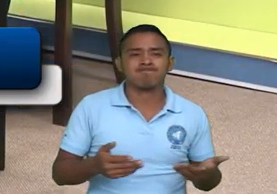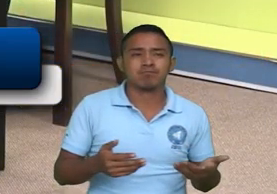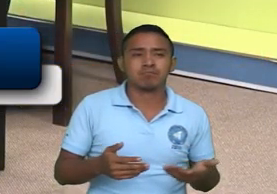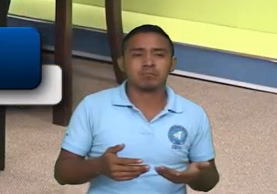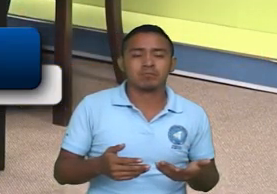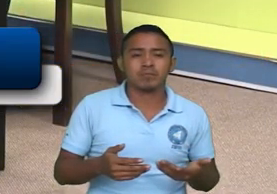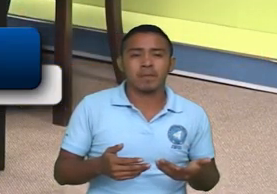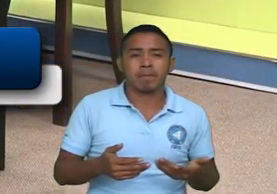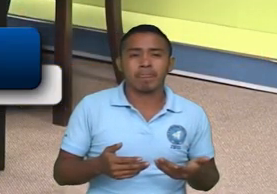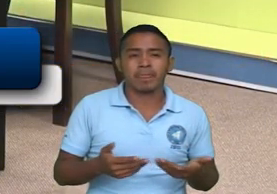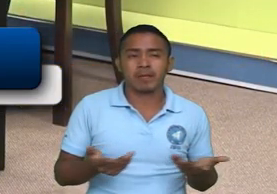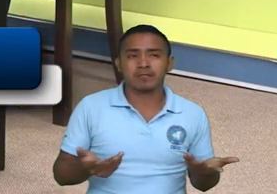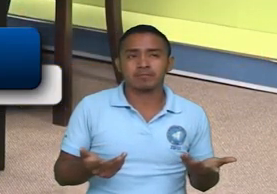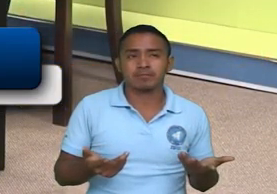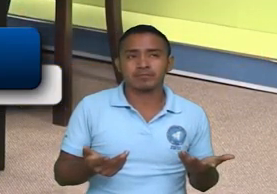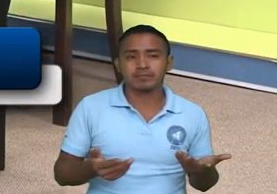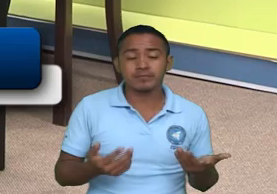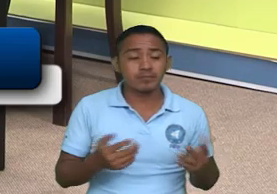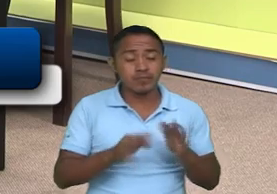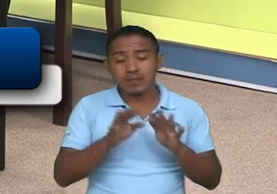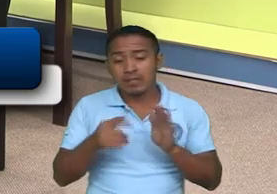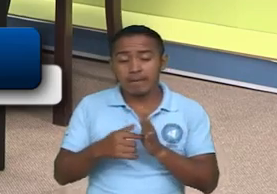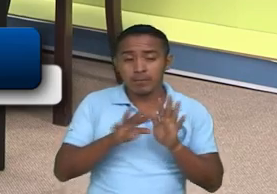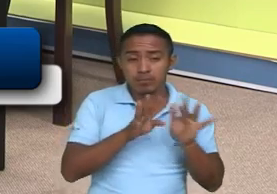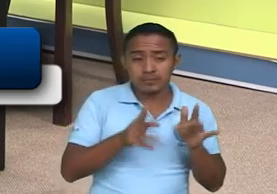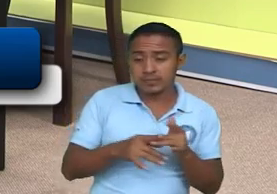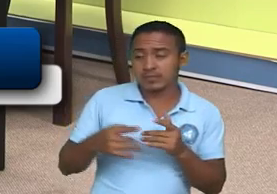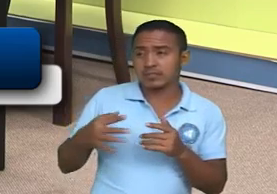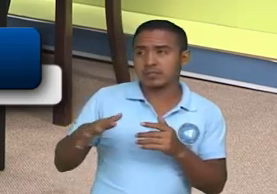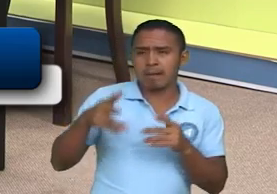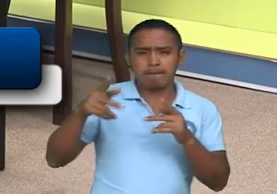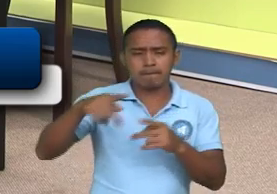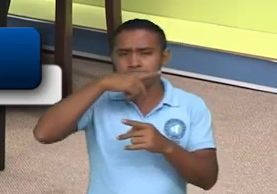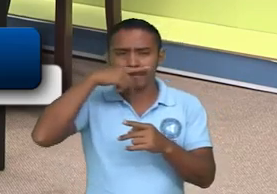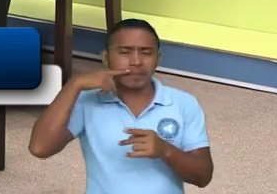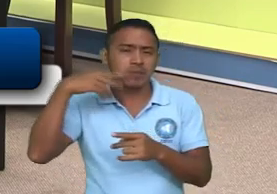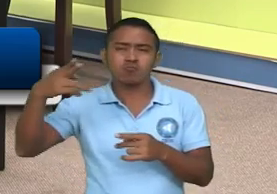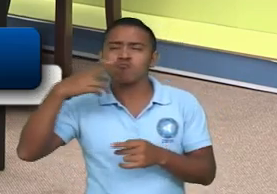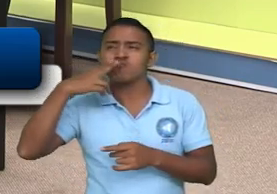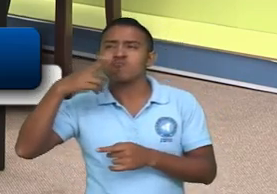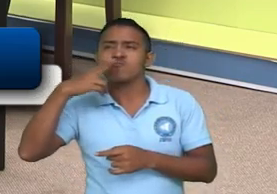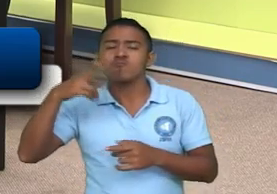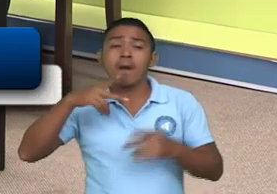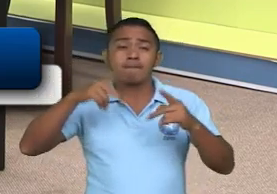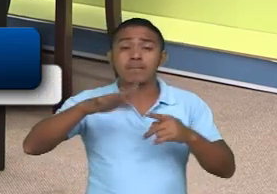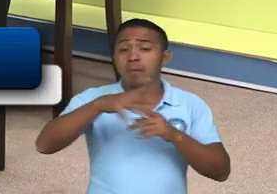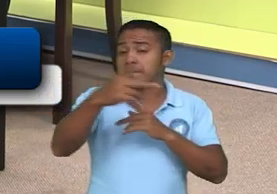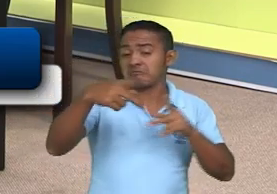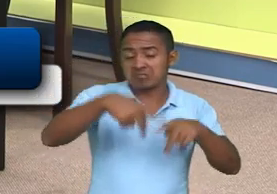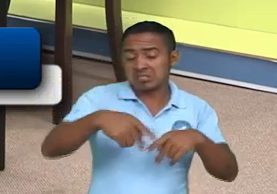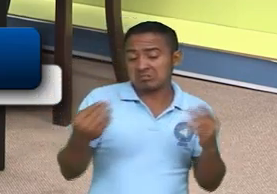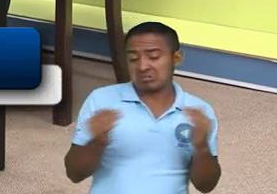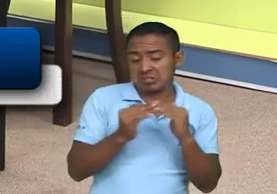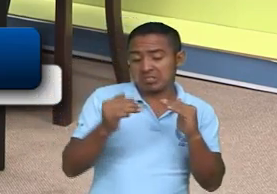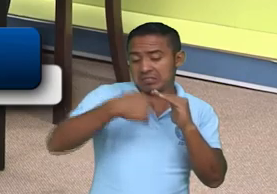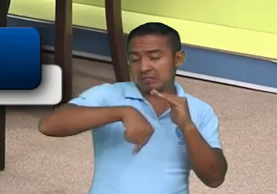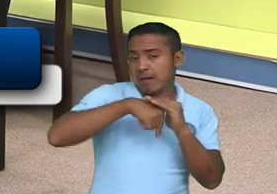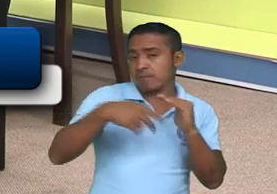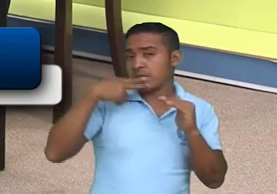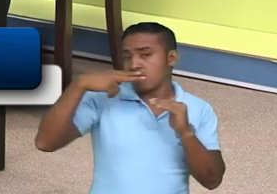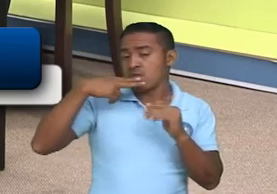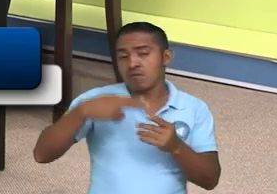o recién alumbrada consuma el tabaco. Es totalmente negativo. Pero si está expuesto, de